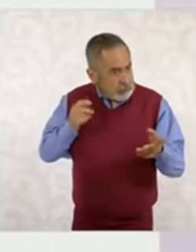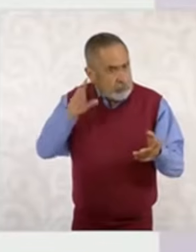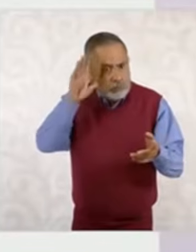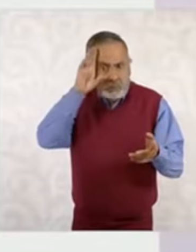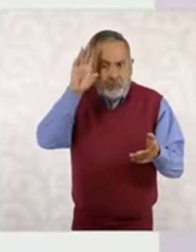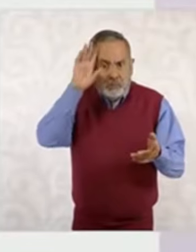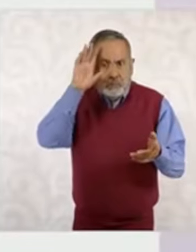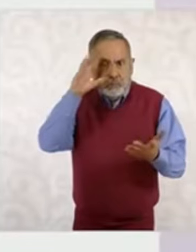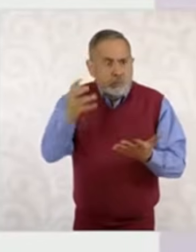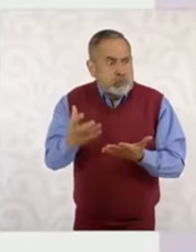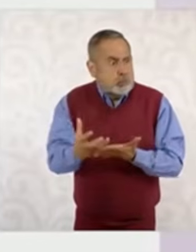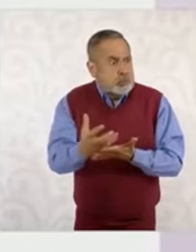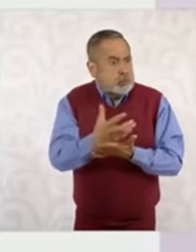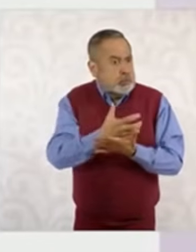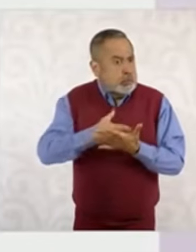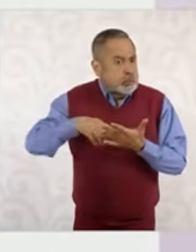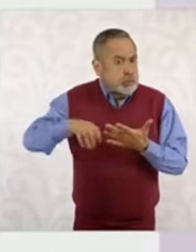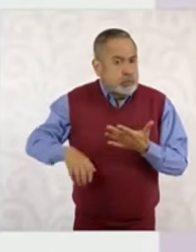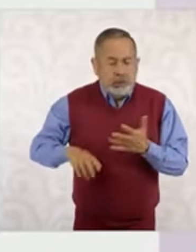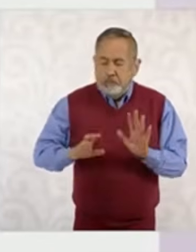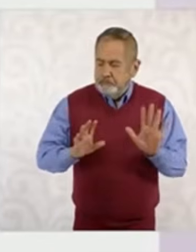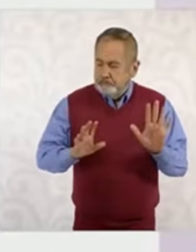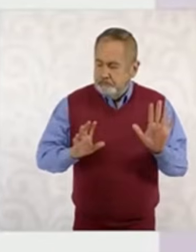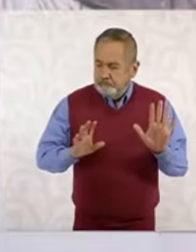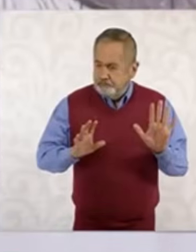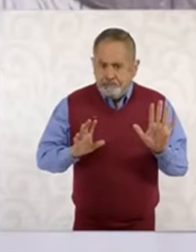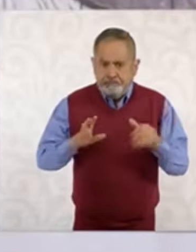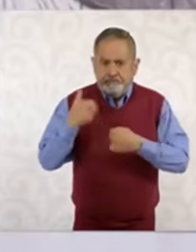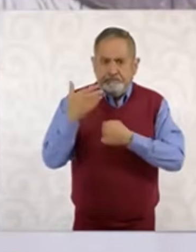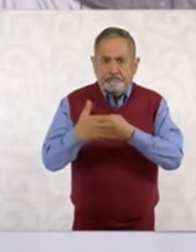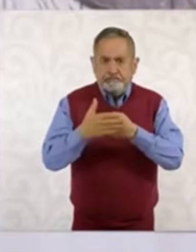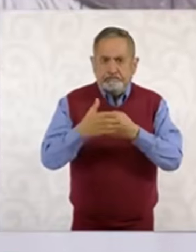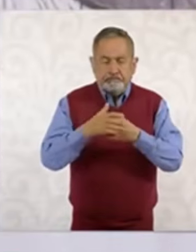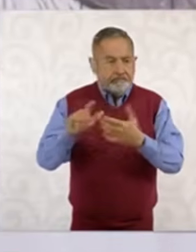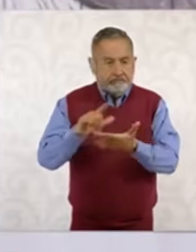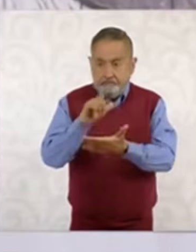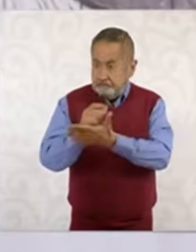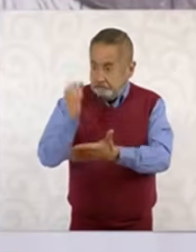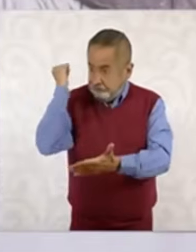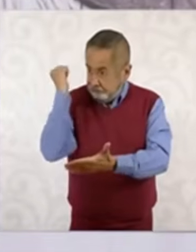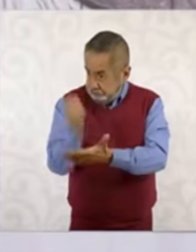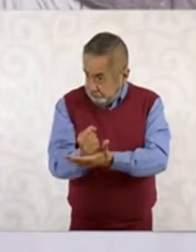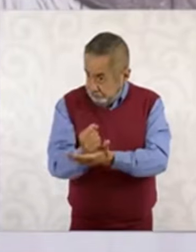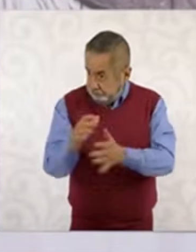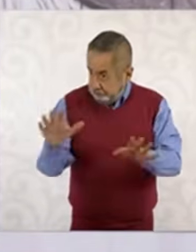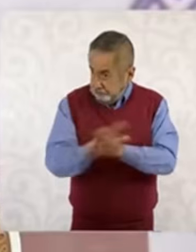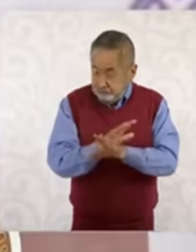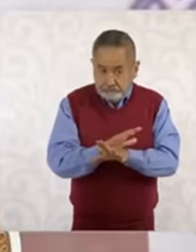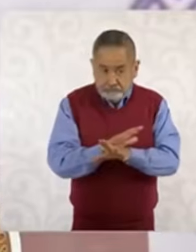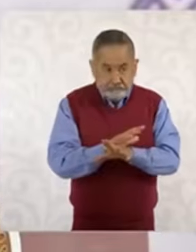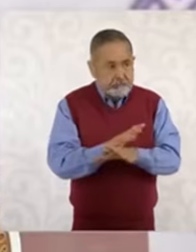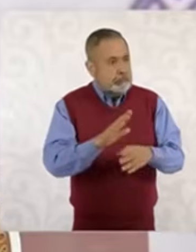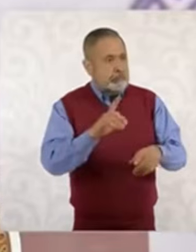onerosas. A partir de la aprobación de la reforma, recibirán la